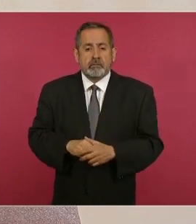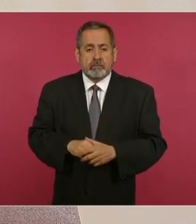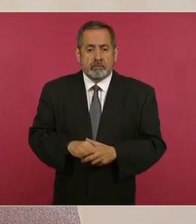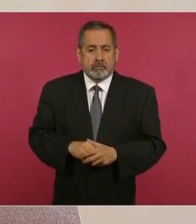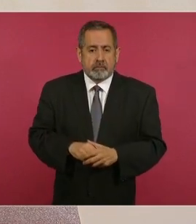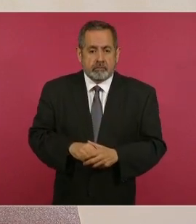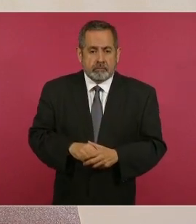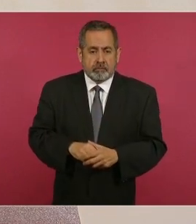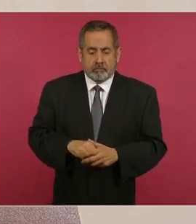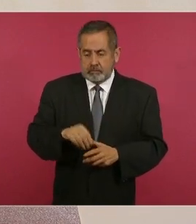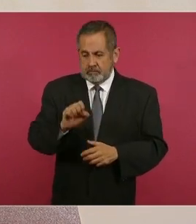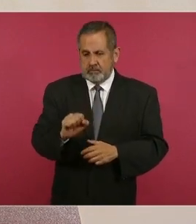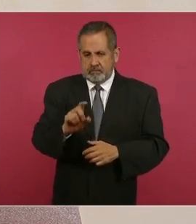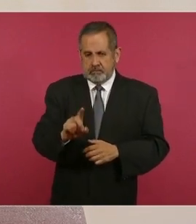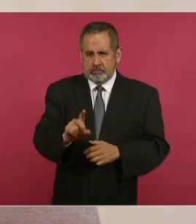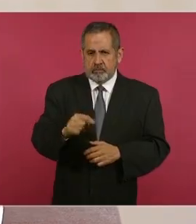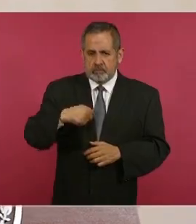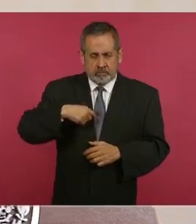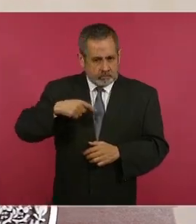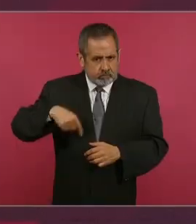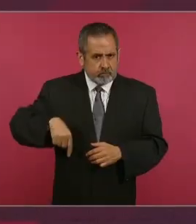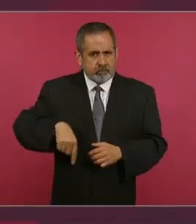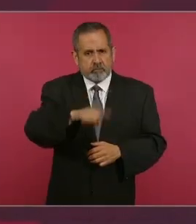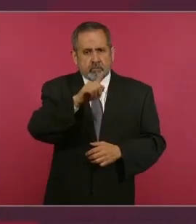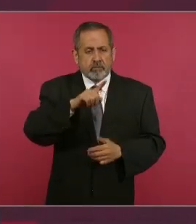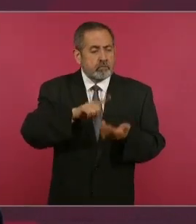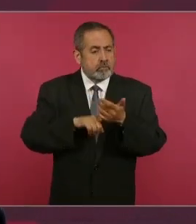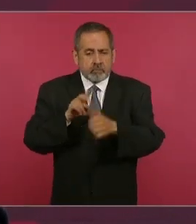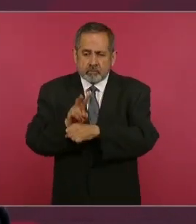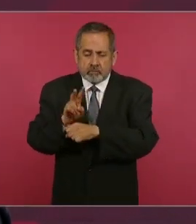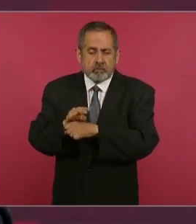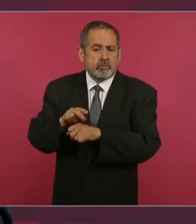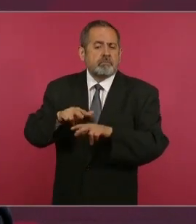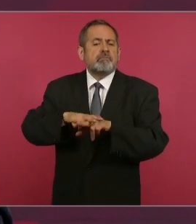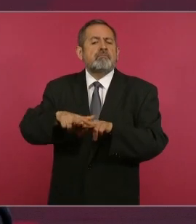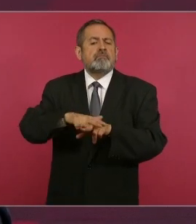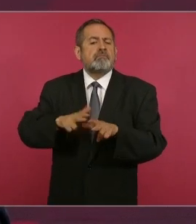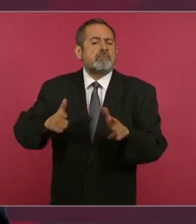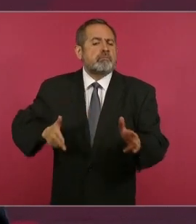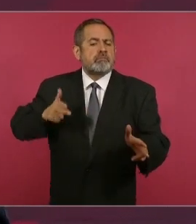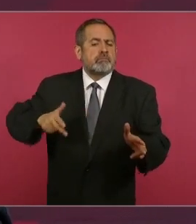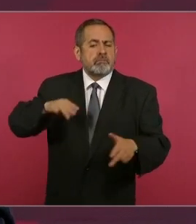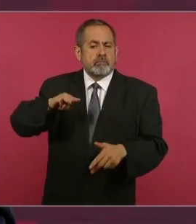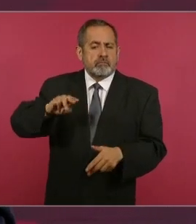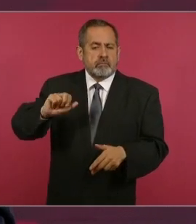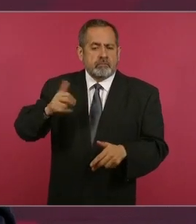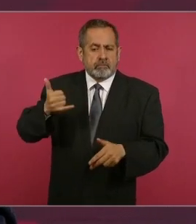este fin de semana a la supervisión del Tren Maya.